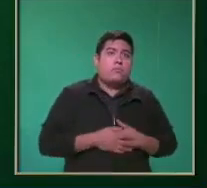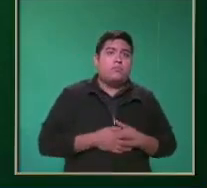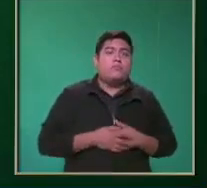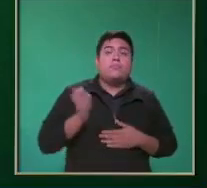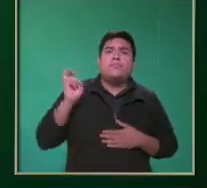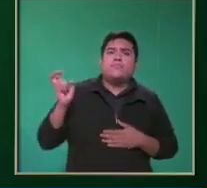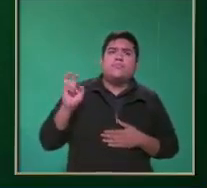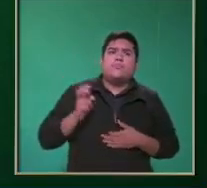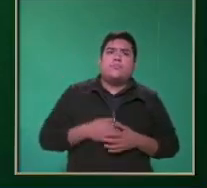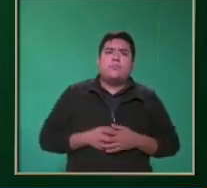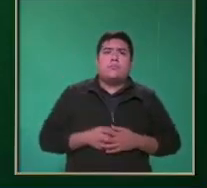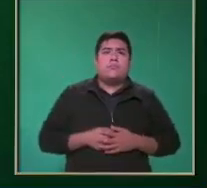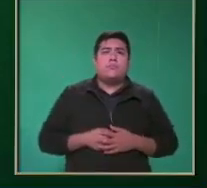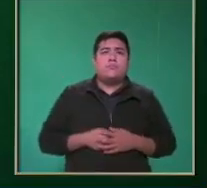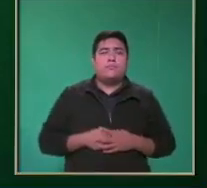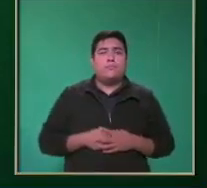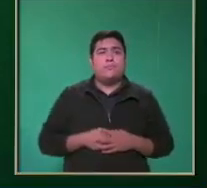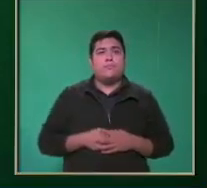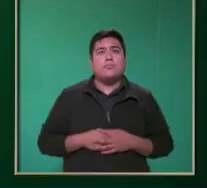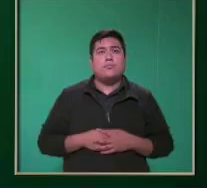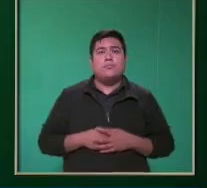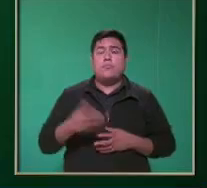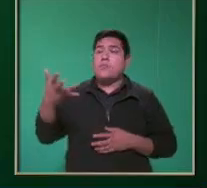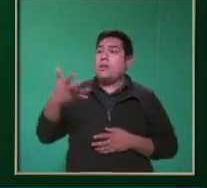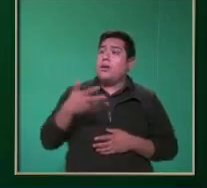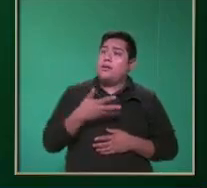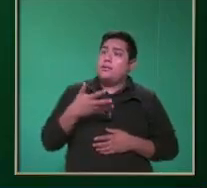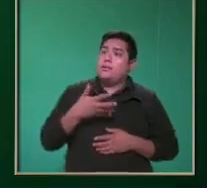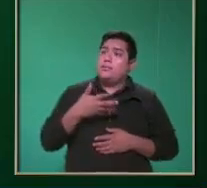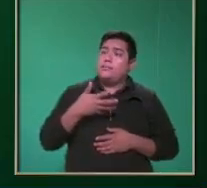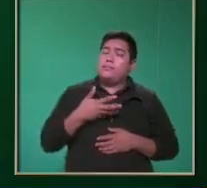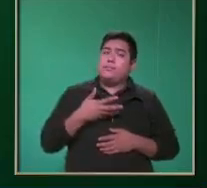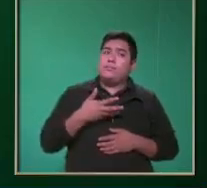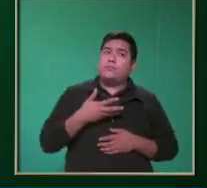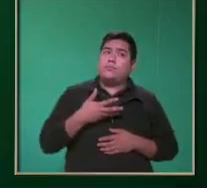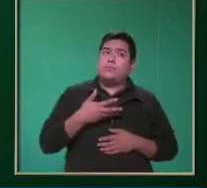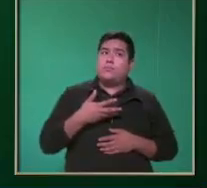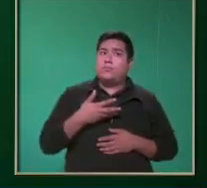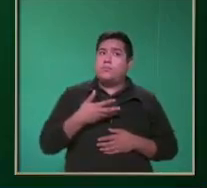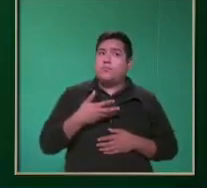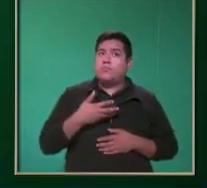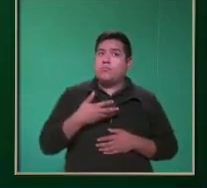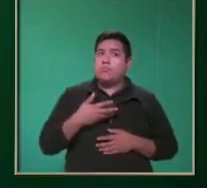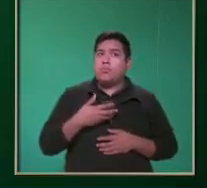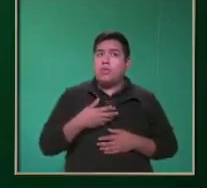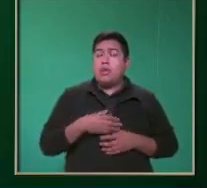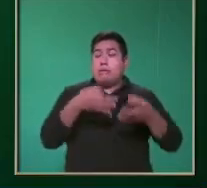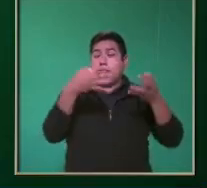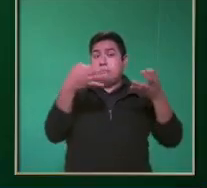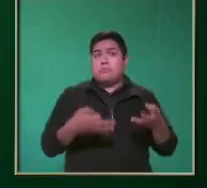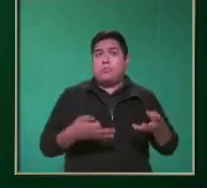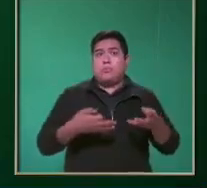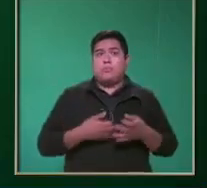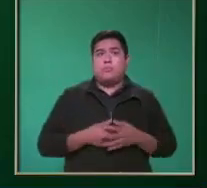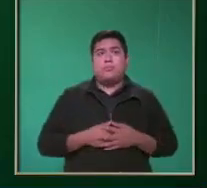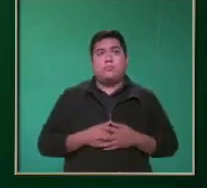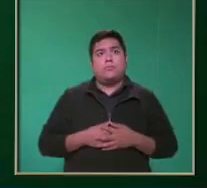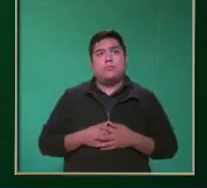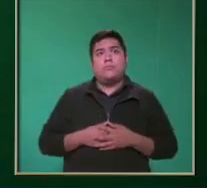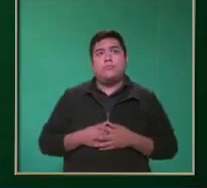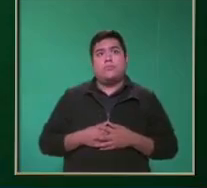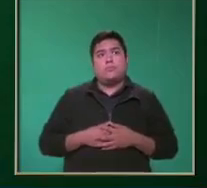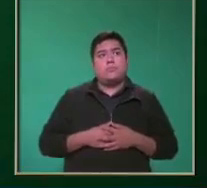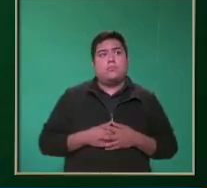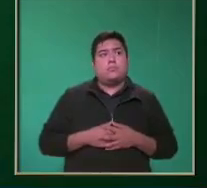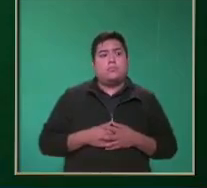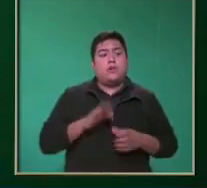biosfera tiene ciertas situaciones muy bien acomodadas, muy bien especificadas para que